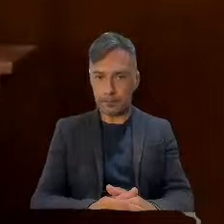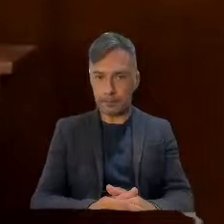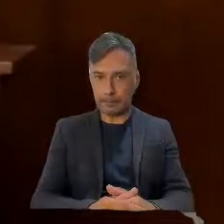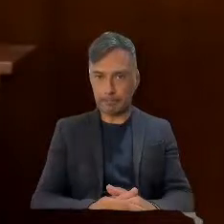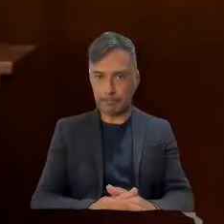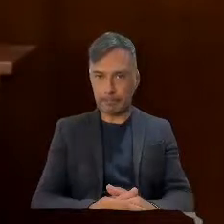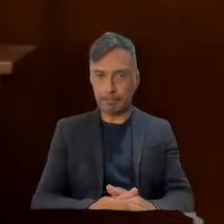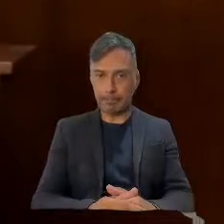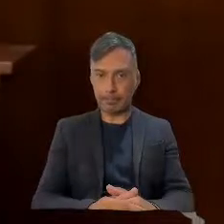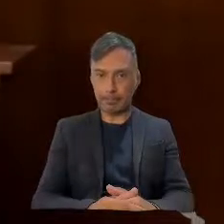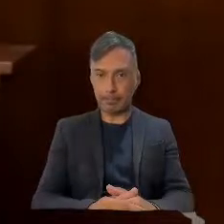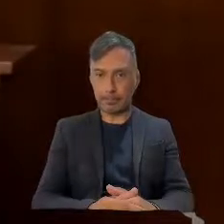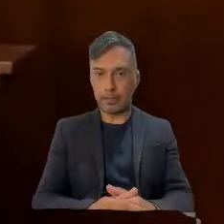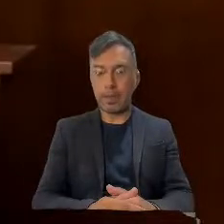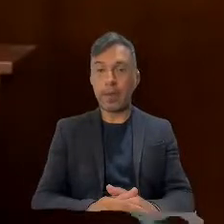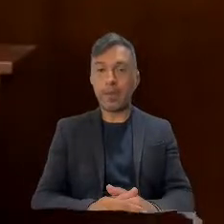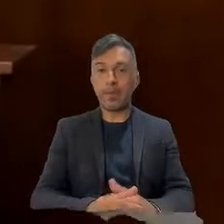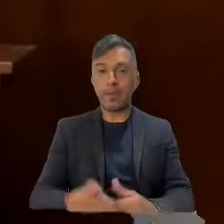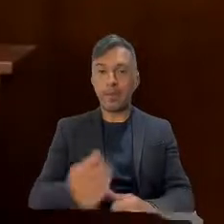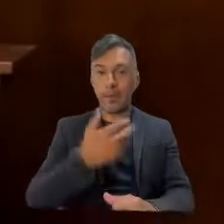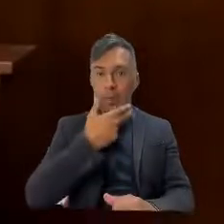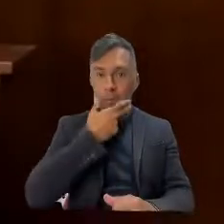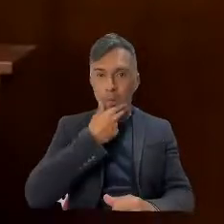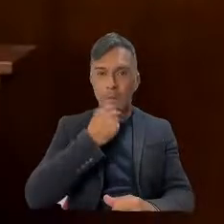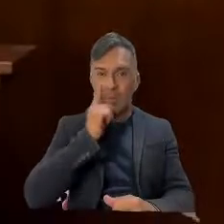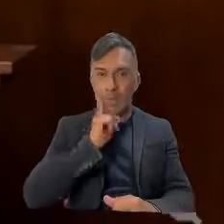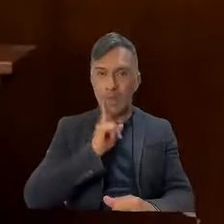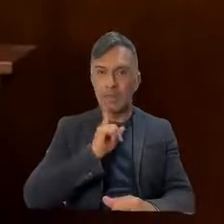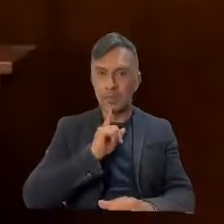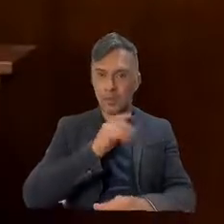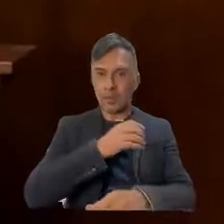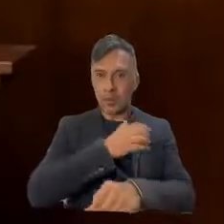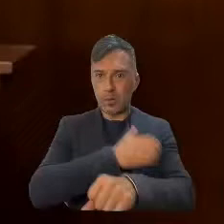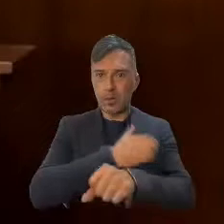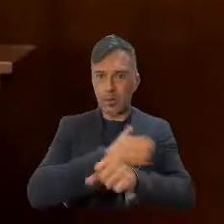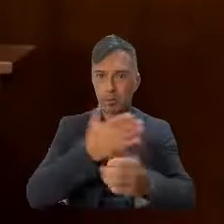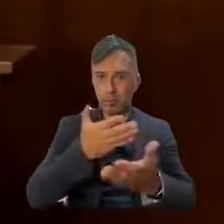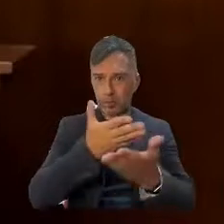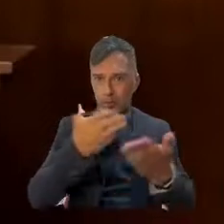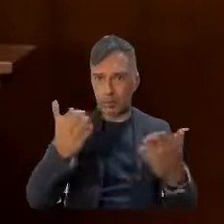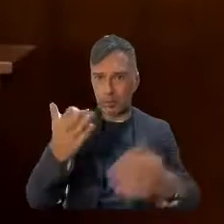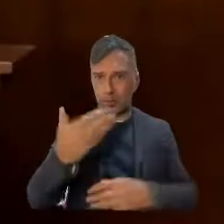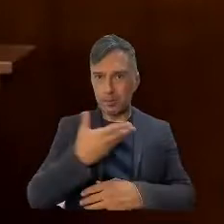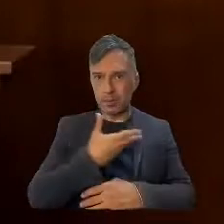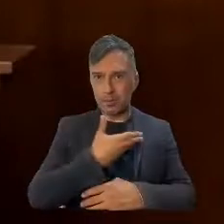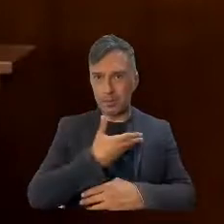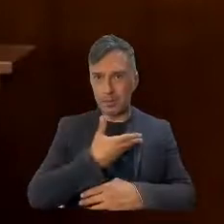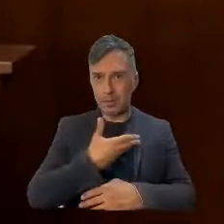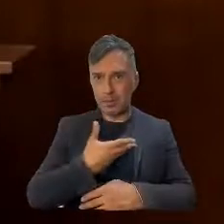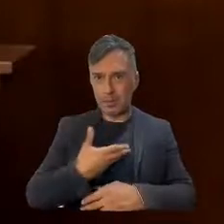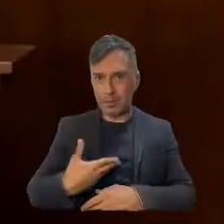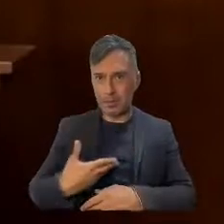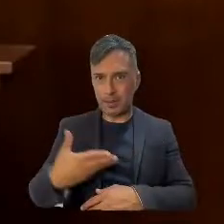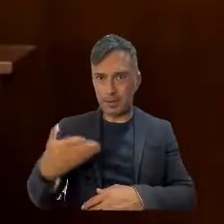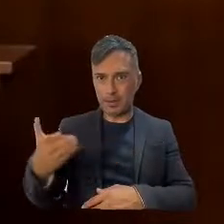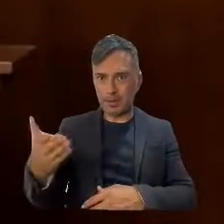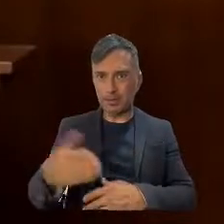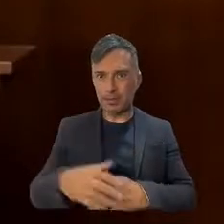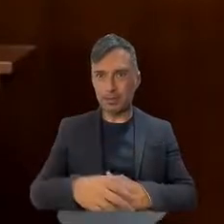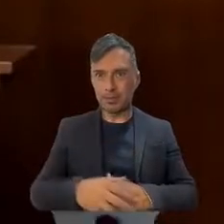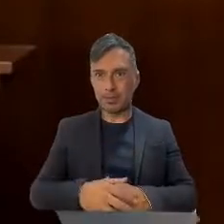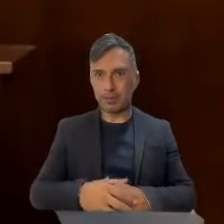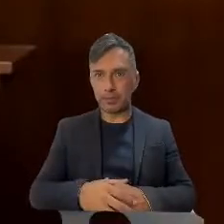Con su venia, compañeras, compañeros presidente, compañeros diputadas y diputados, el día de hoy venimos